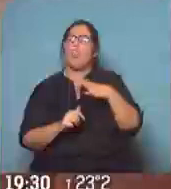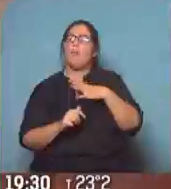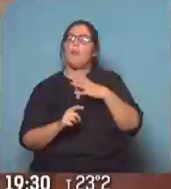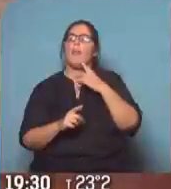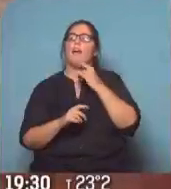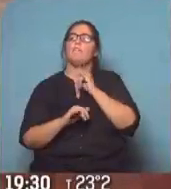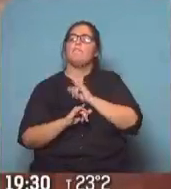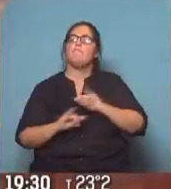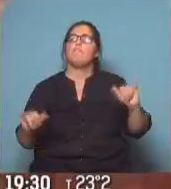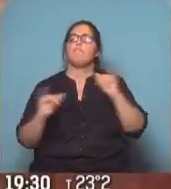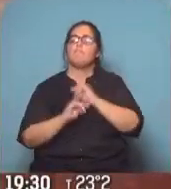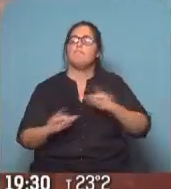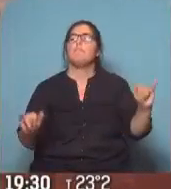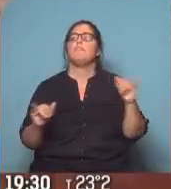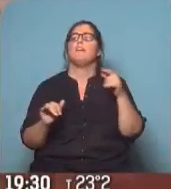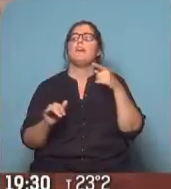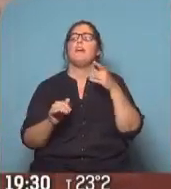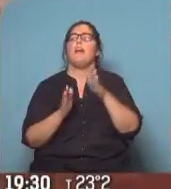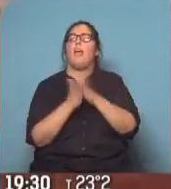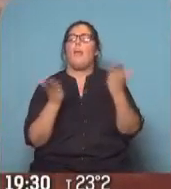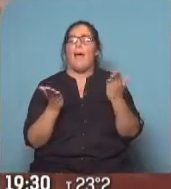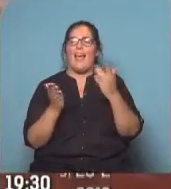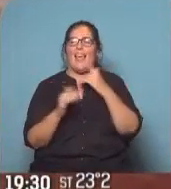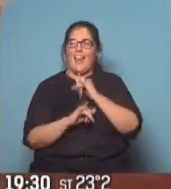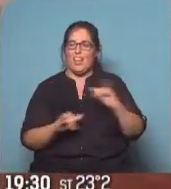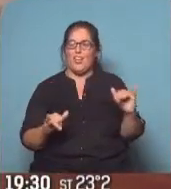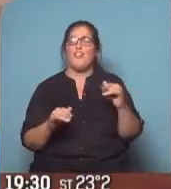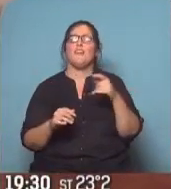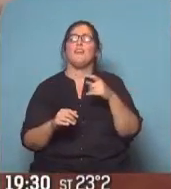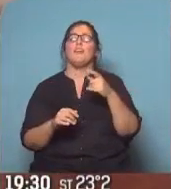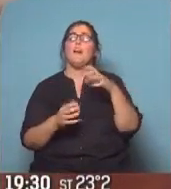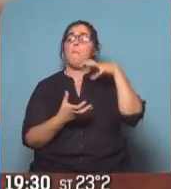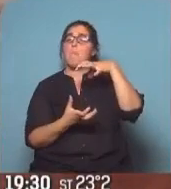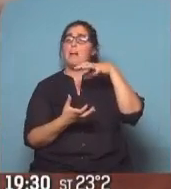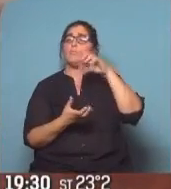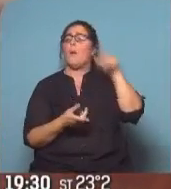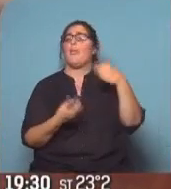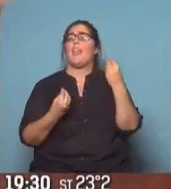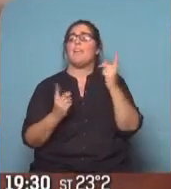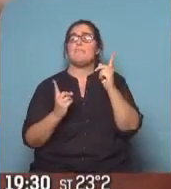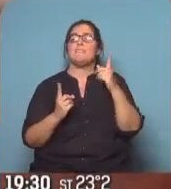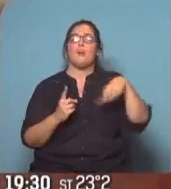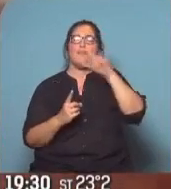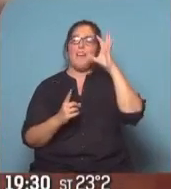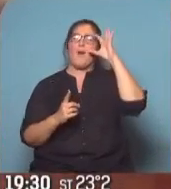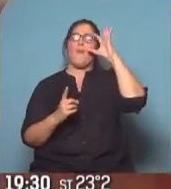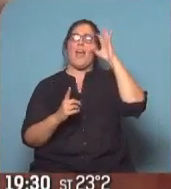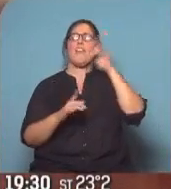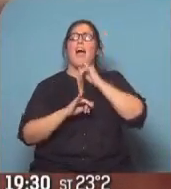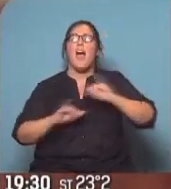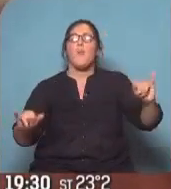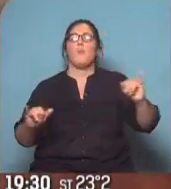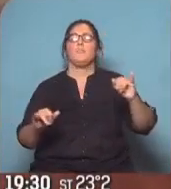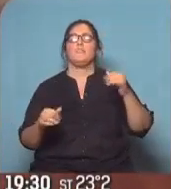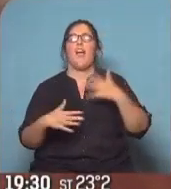la clave justamente del evangelio porque la pascua nos recuerda justamente esto que es esa no funciona la alegría de saber que